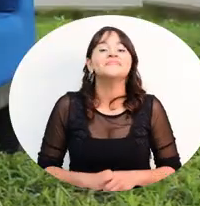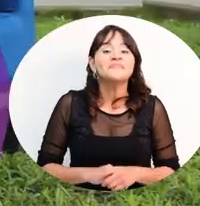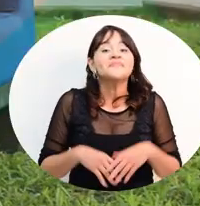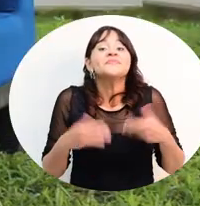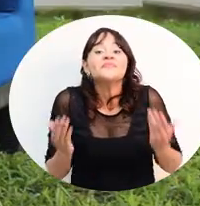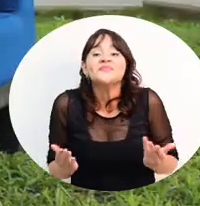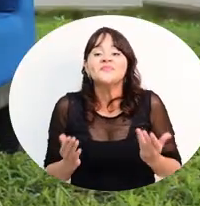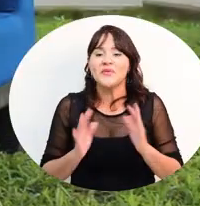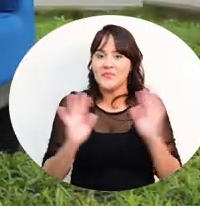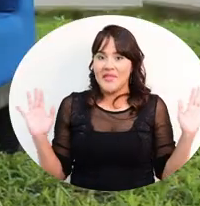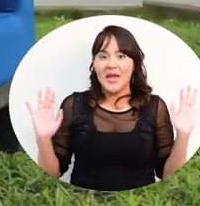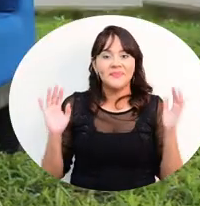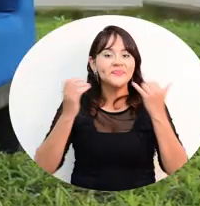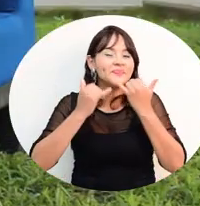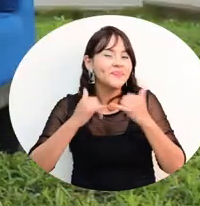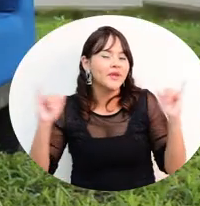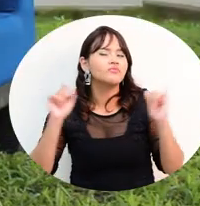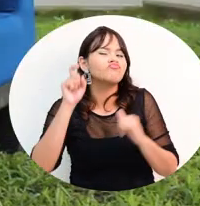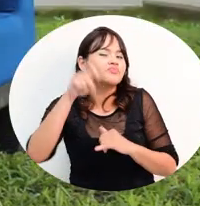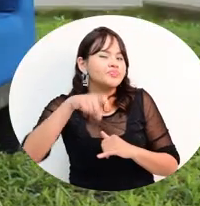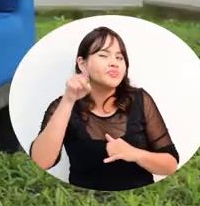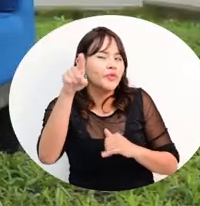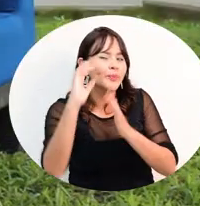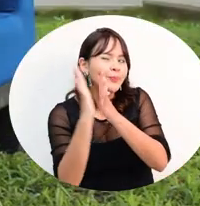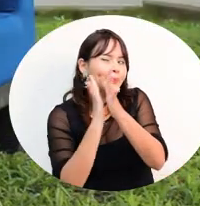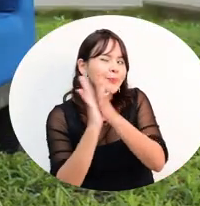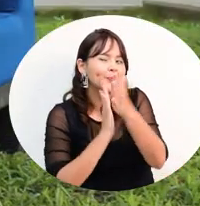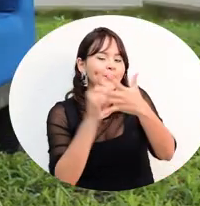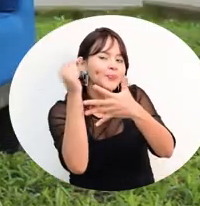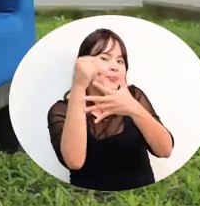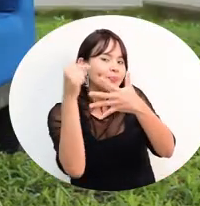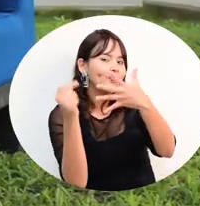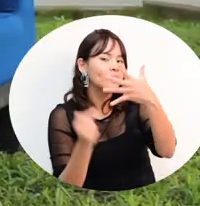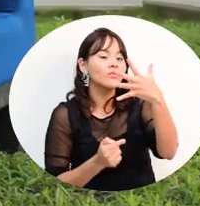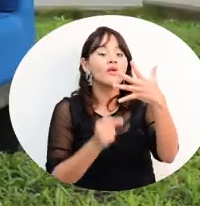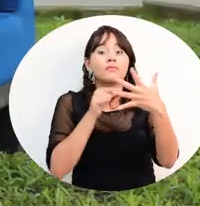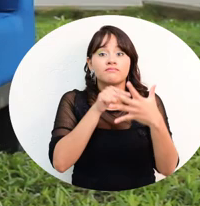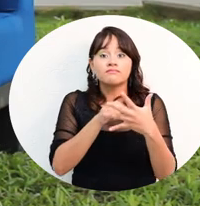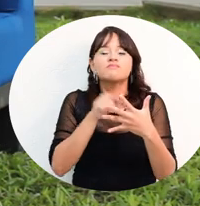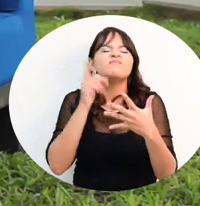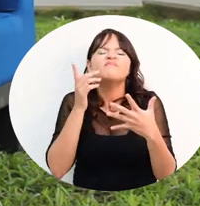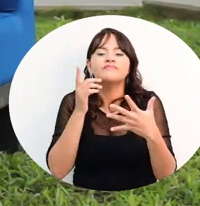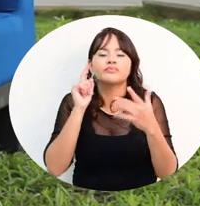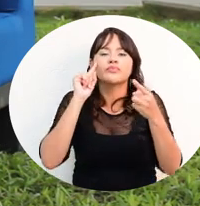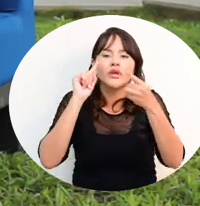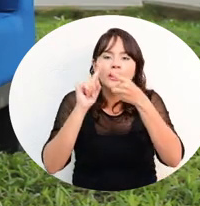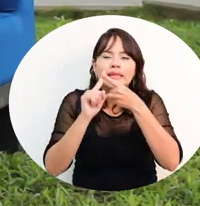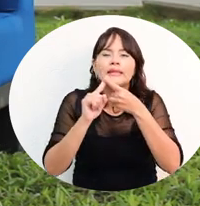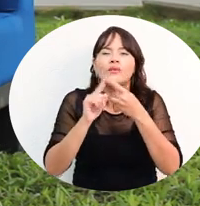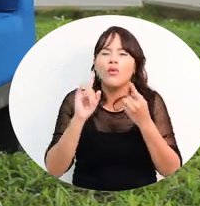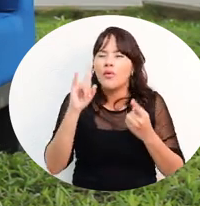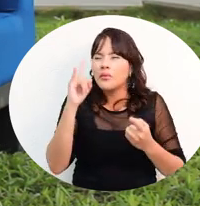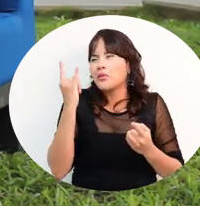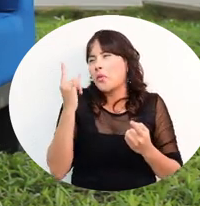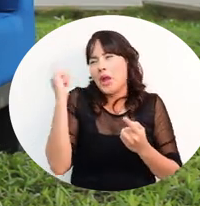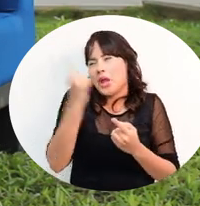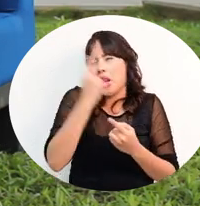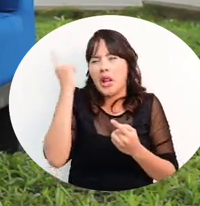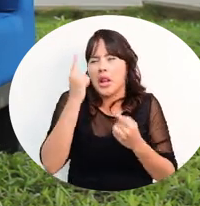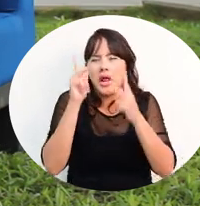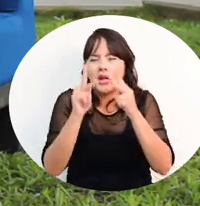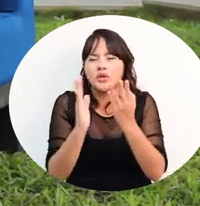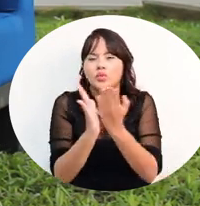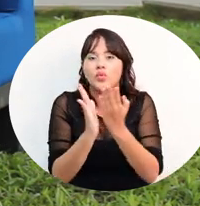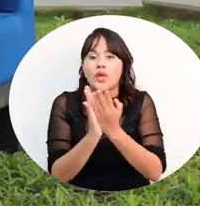Bueno, Rubén, vamos a concluir con algo. Creo que me digas 5 cosas o 5 acciones que debe hacer un estudiante o los